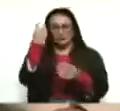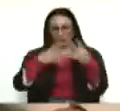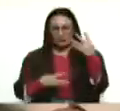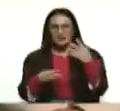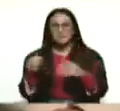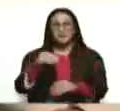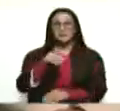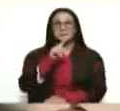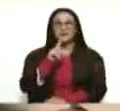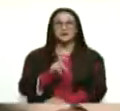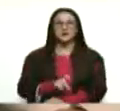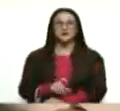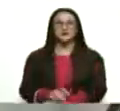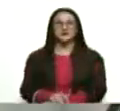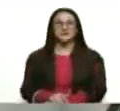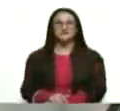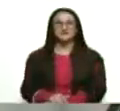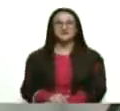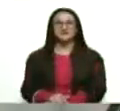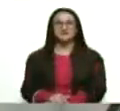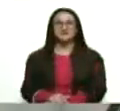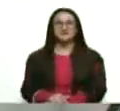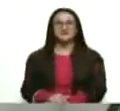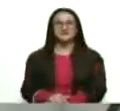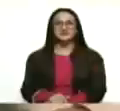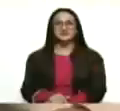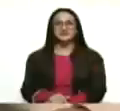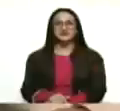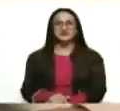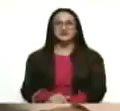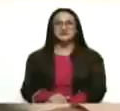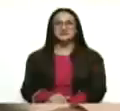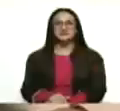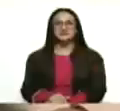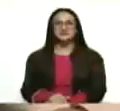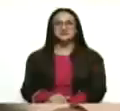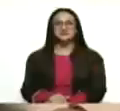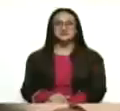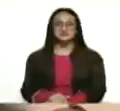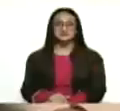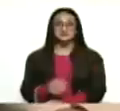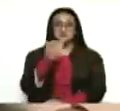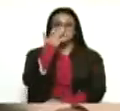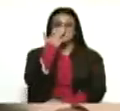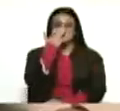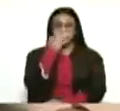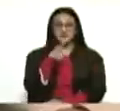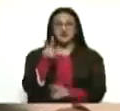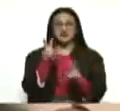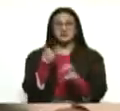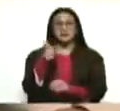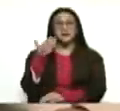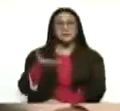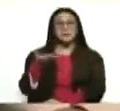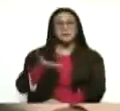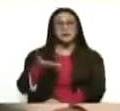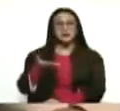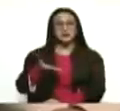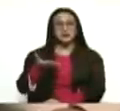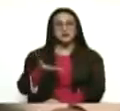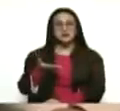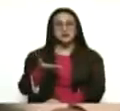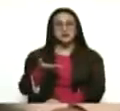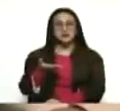preguntas distintas a la ley. Tres. Ok, tres. Está bien. Fíjate, sobre la... ahí lo más importante que encontramos fue